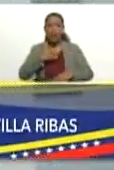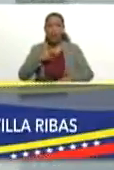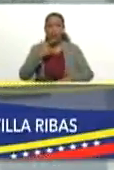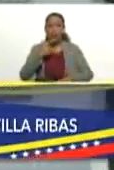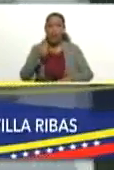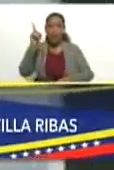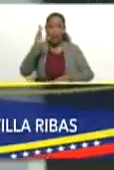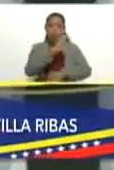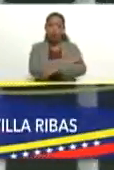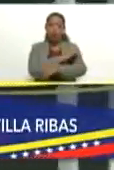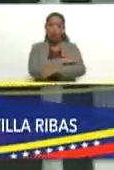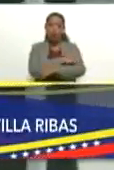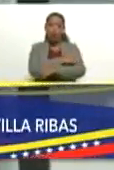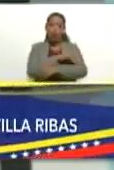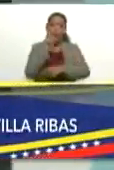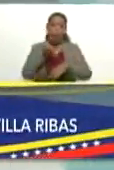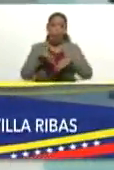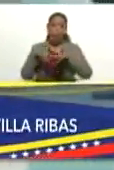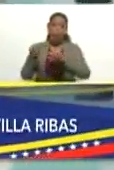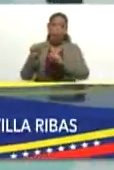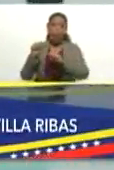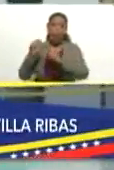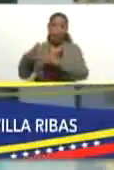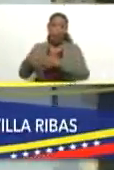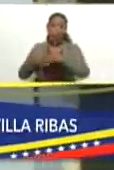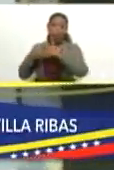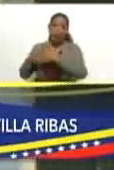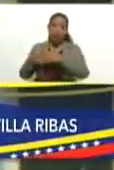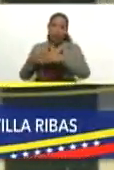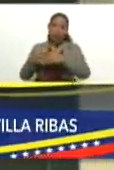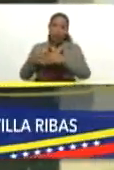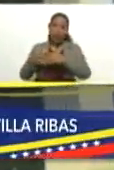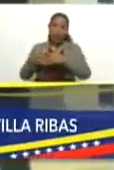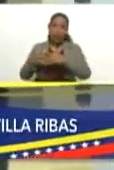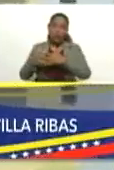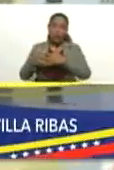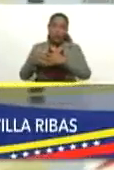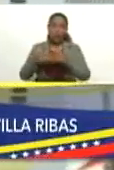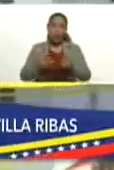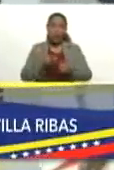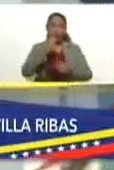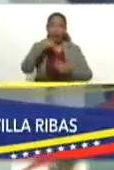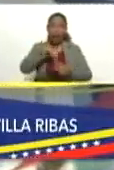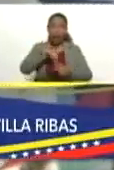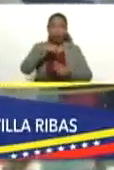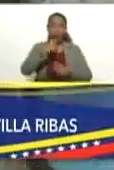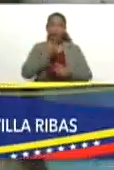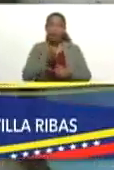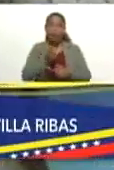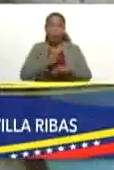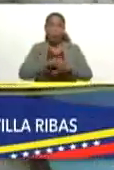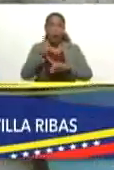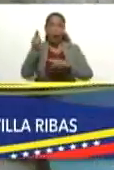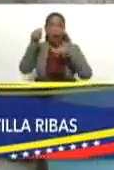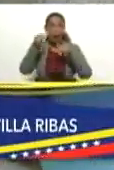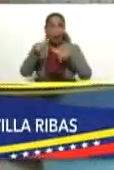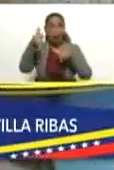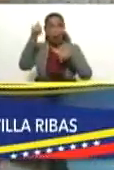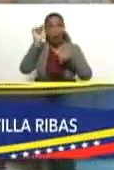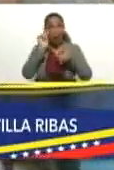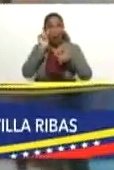apátrida, a ese imperialismo norteamericano, que trague y mastique, que mastique y trague, porque hay